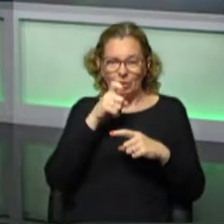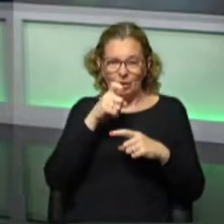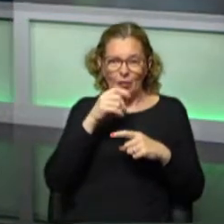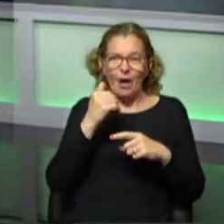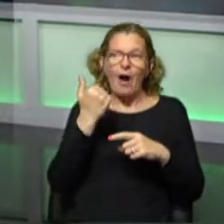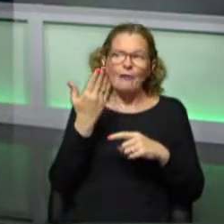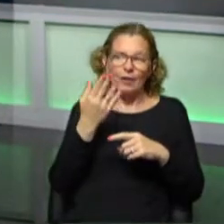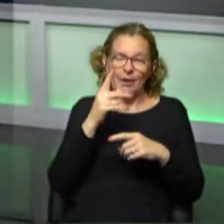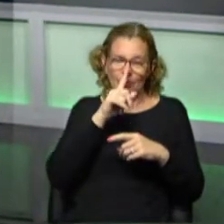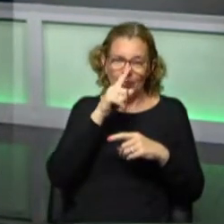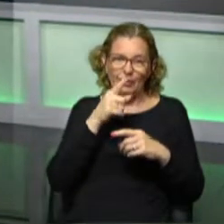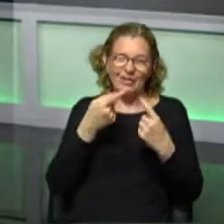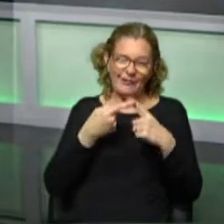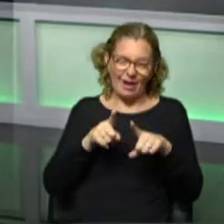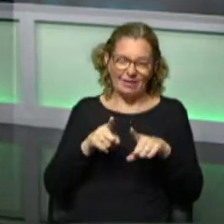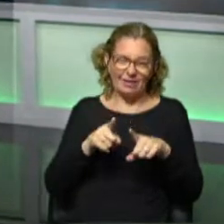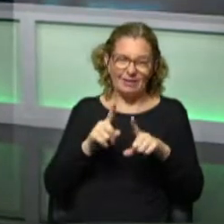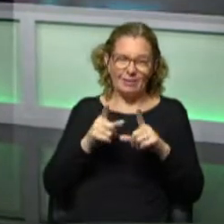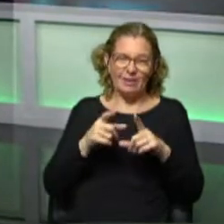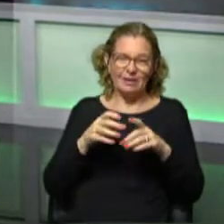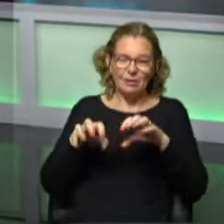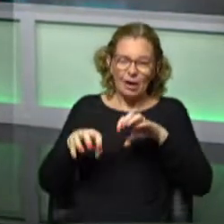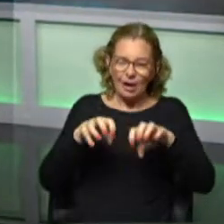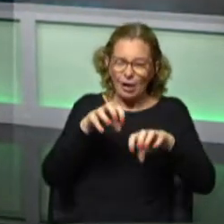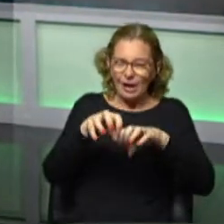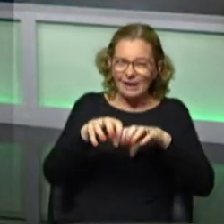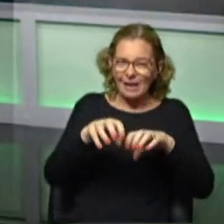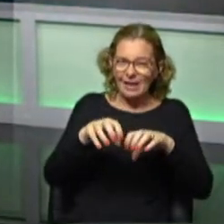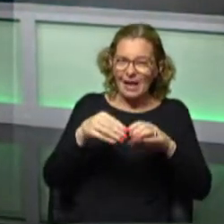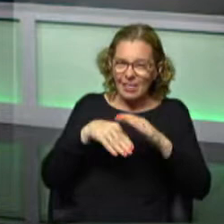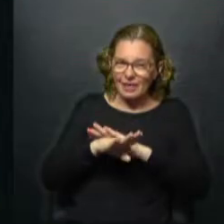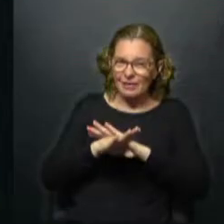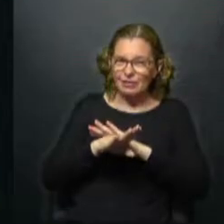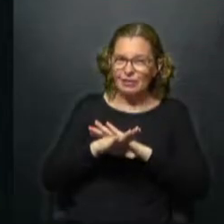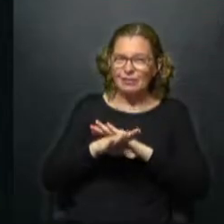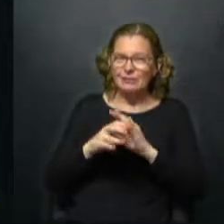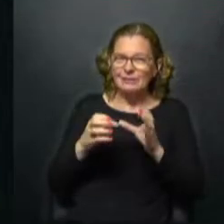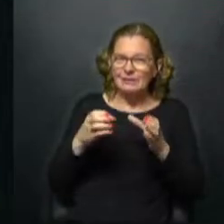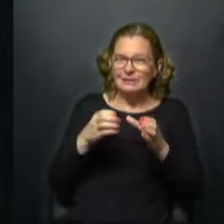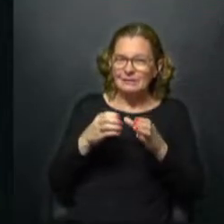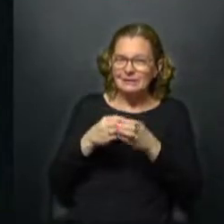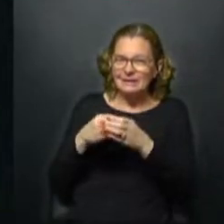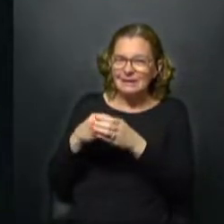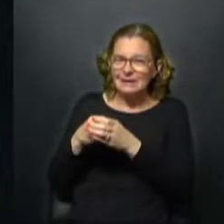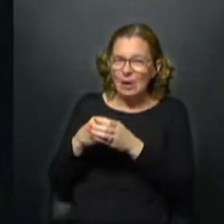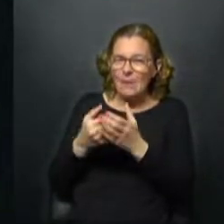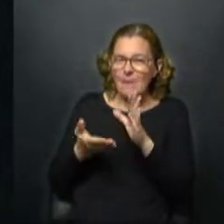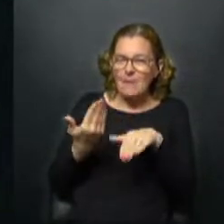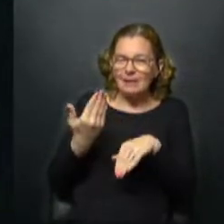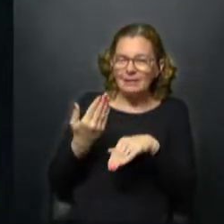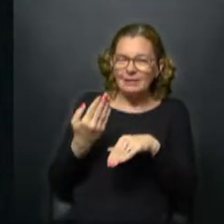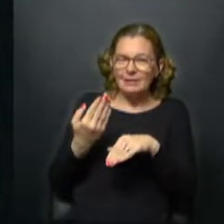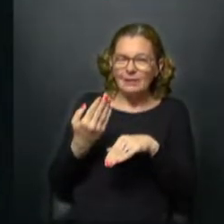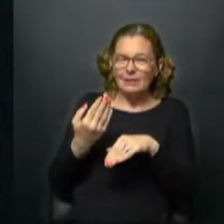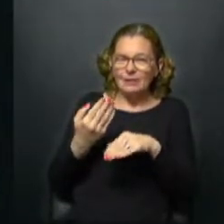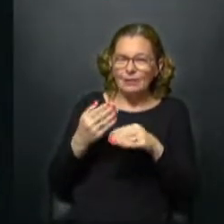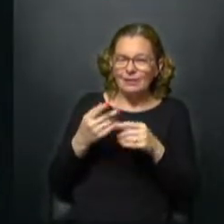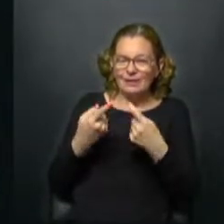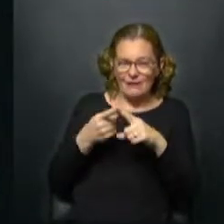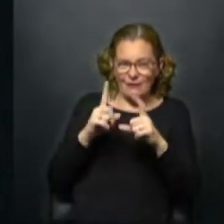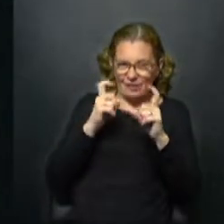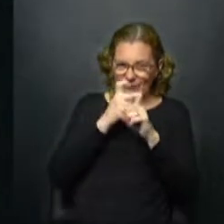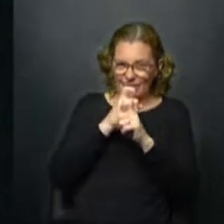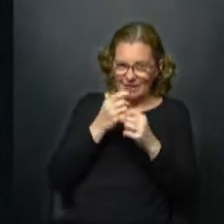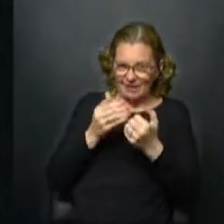e interior y dentro de interior tener distintas localidades Y a medida que se va achicando la localidad mayores son justamente las brechas que se